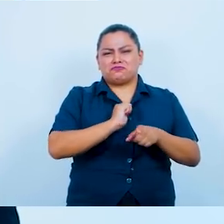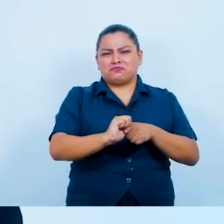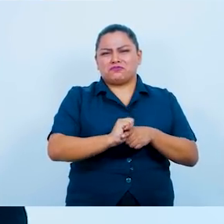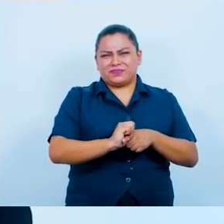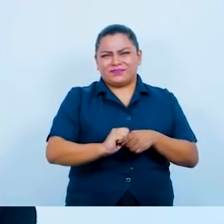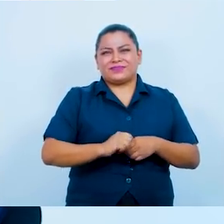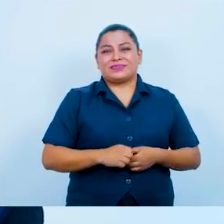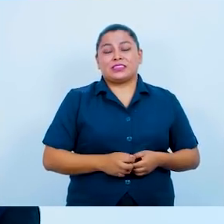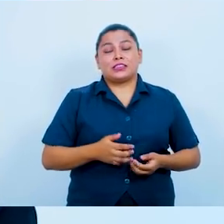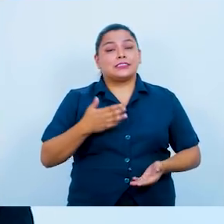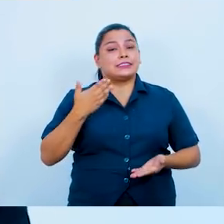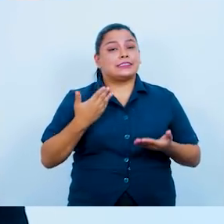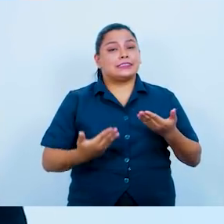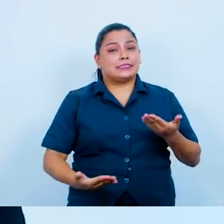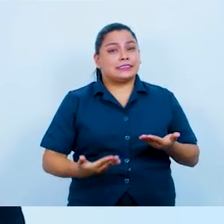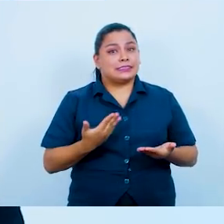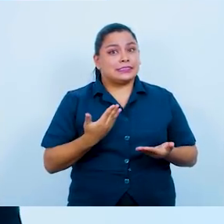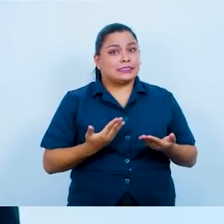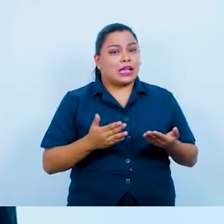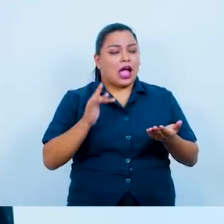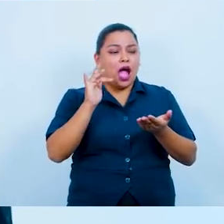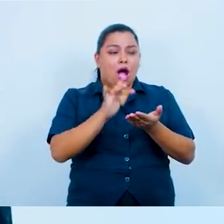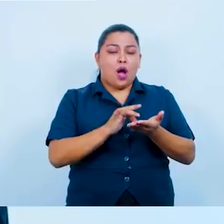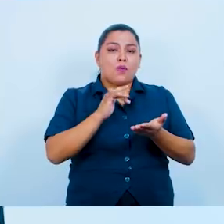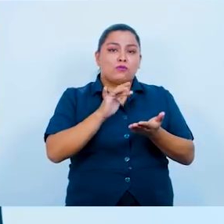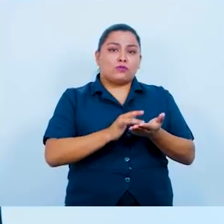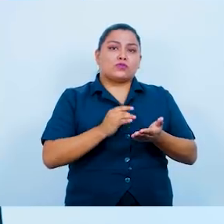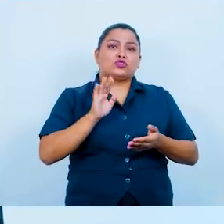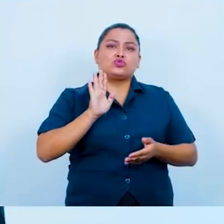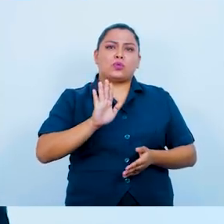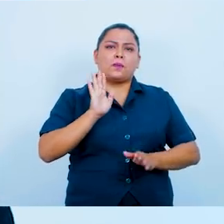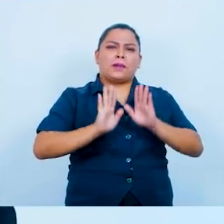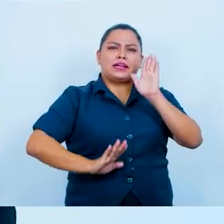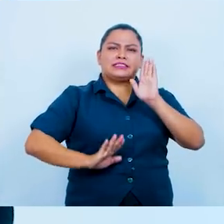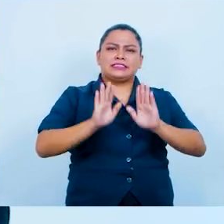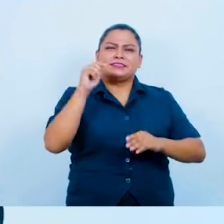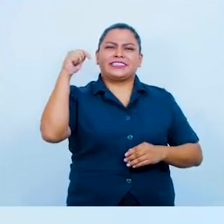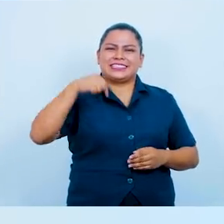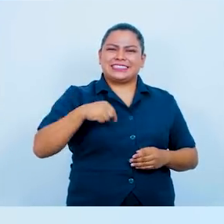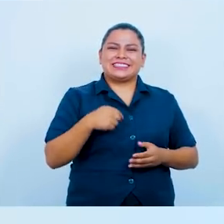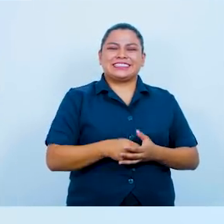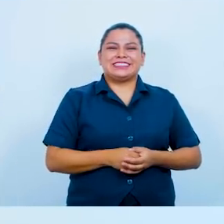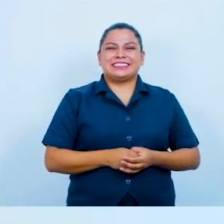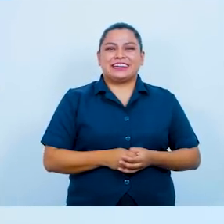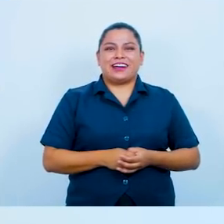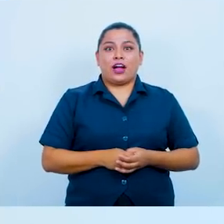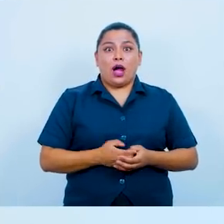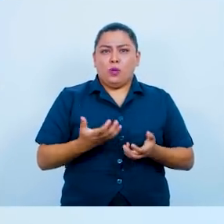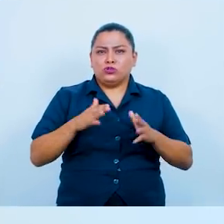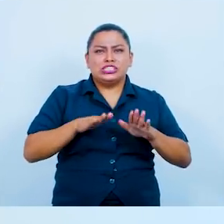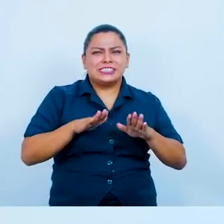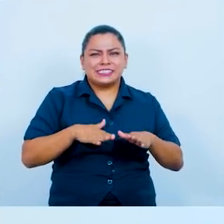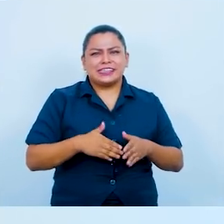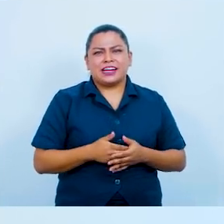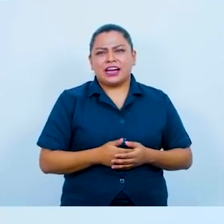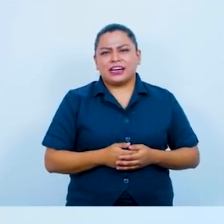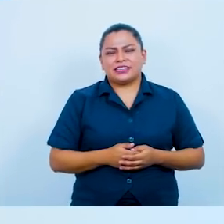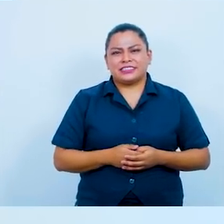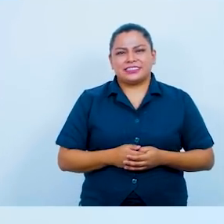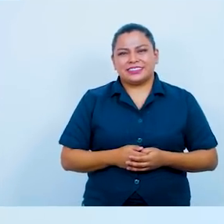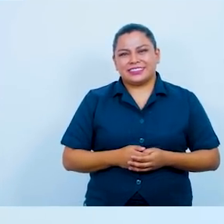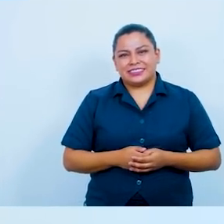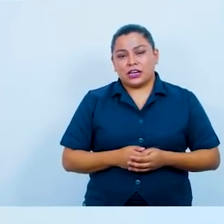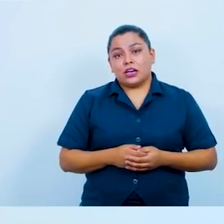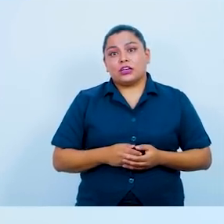y quizás podríamos aprovechar su intervención en este espacio. Muchas gracias,